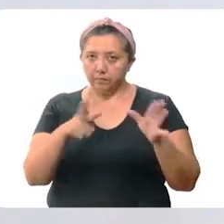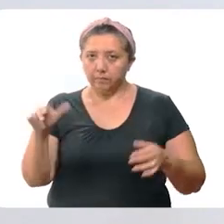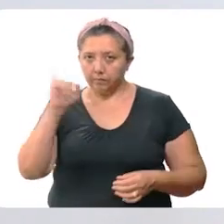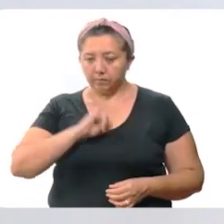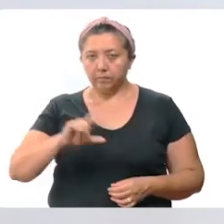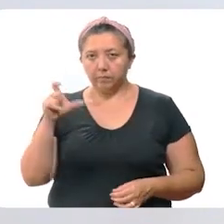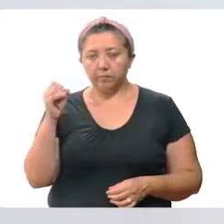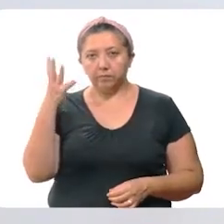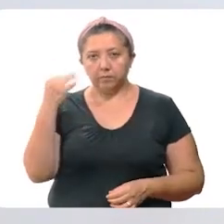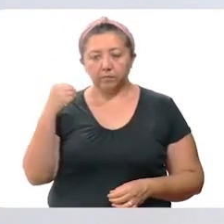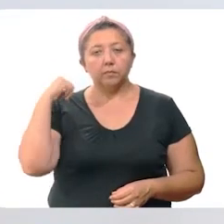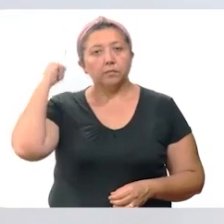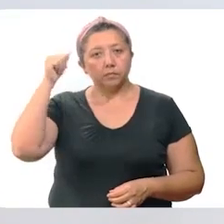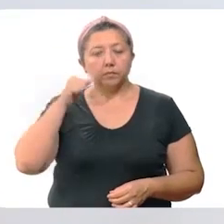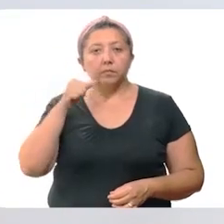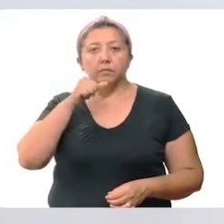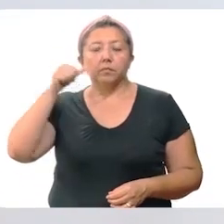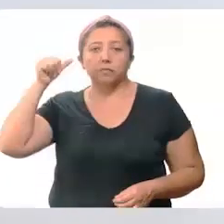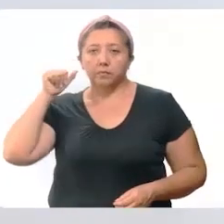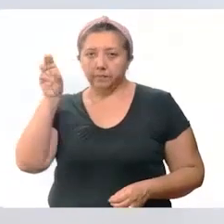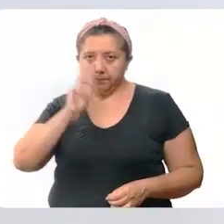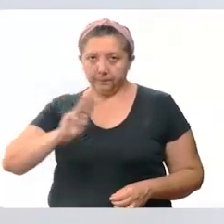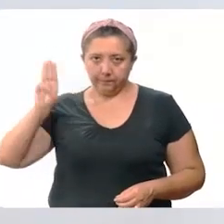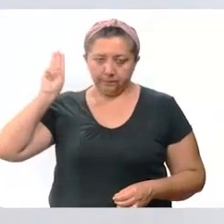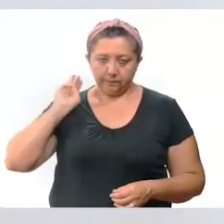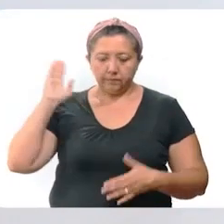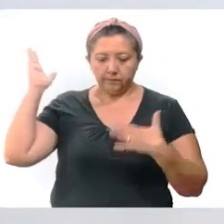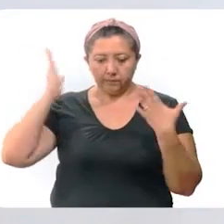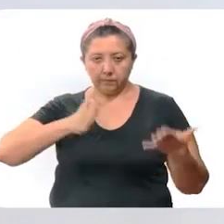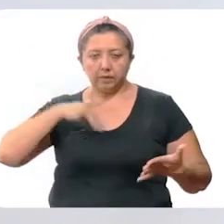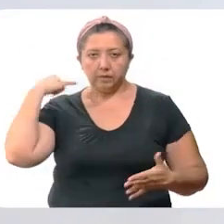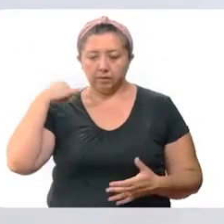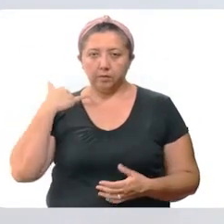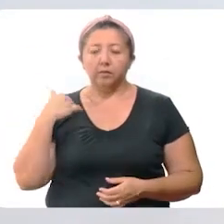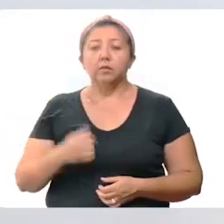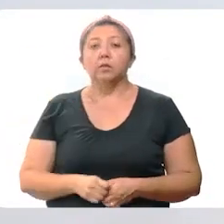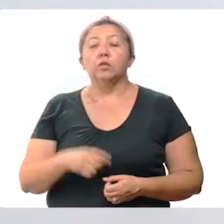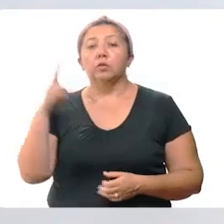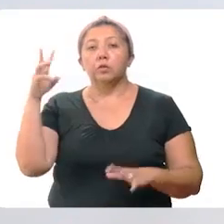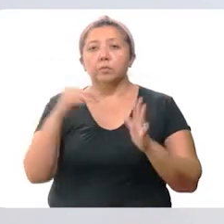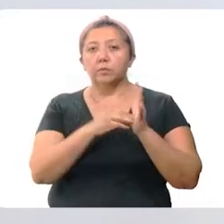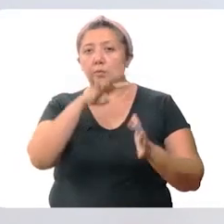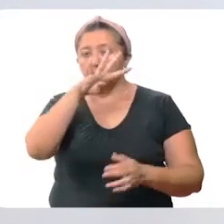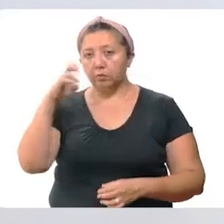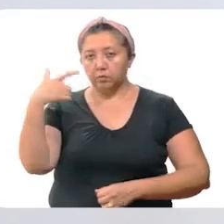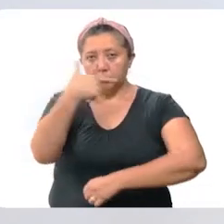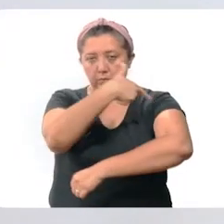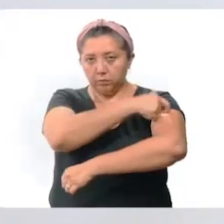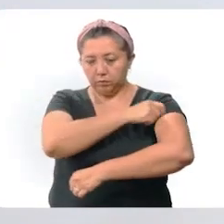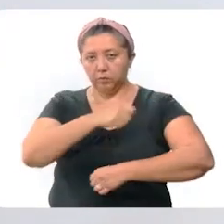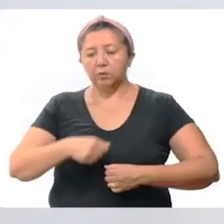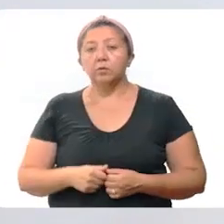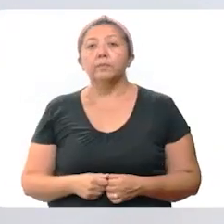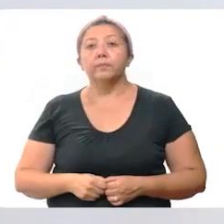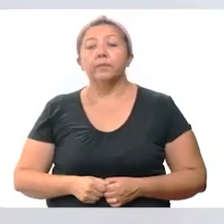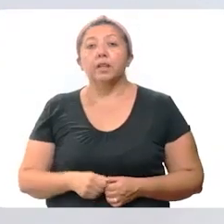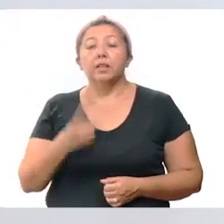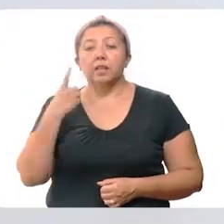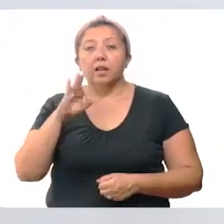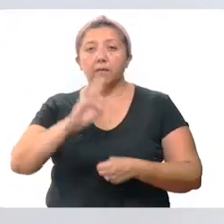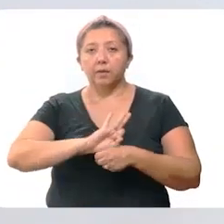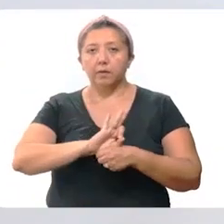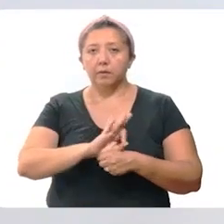del jueves 29 de abril. La tarde de ayer, miércoles, arribó a Yucatán un nuevo cargamento con 2.400 vacunas contra el coronavirus de